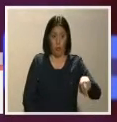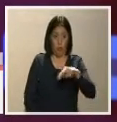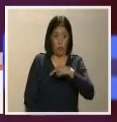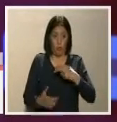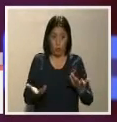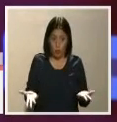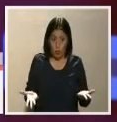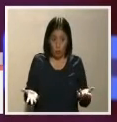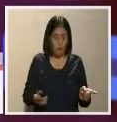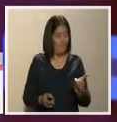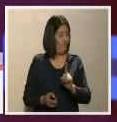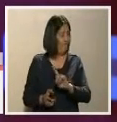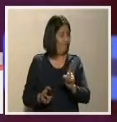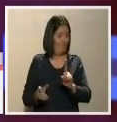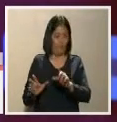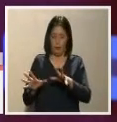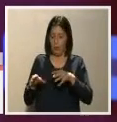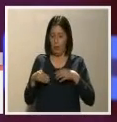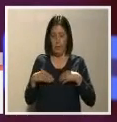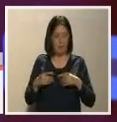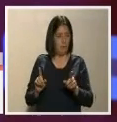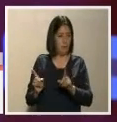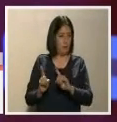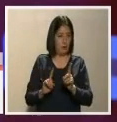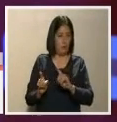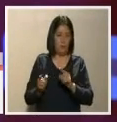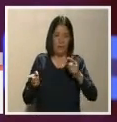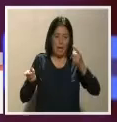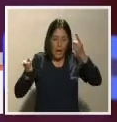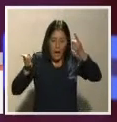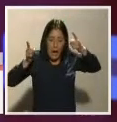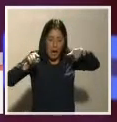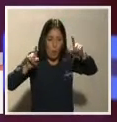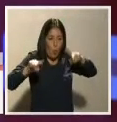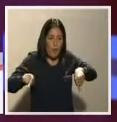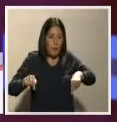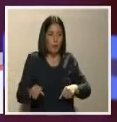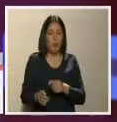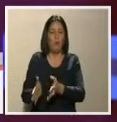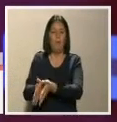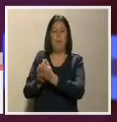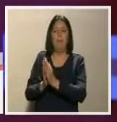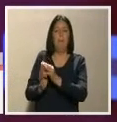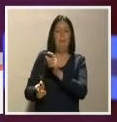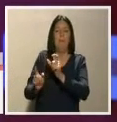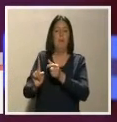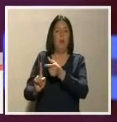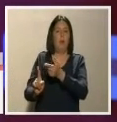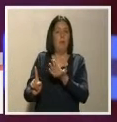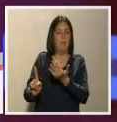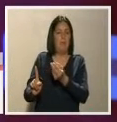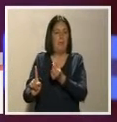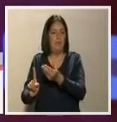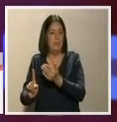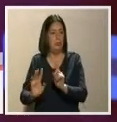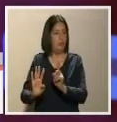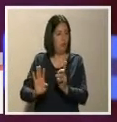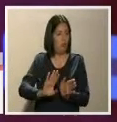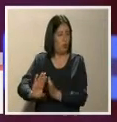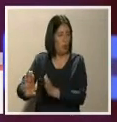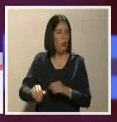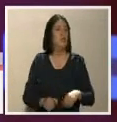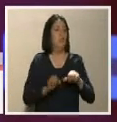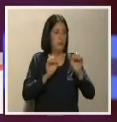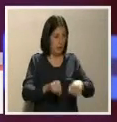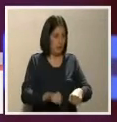Nosotros no aceptamos pactos con extorsionadores. Sí tenemos un fuerte apoyo de